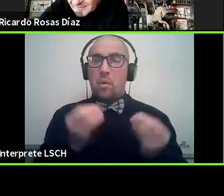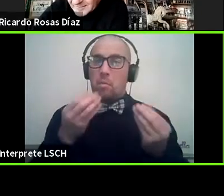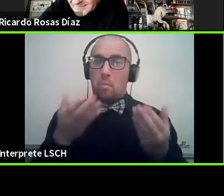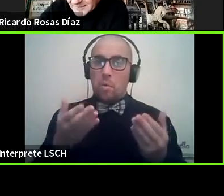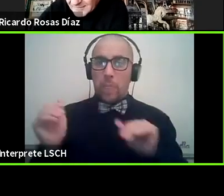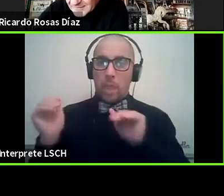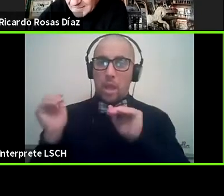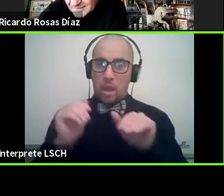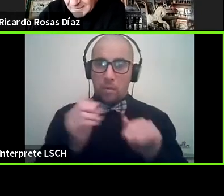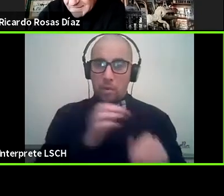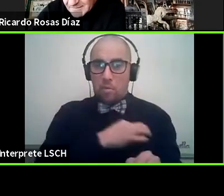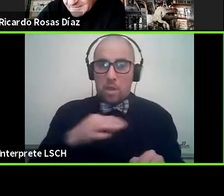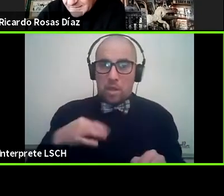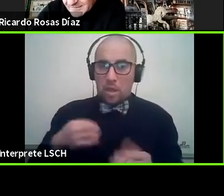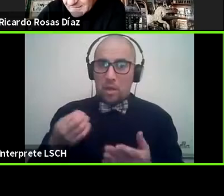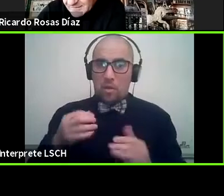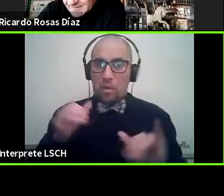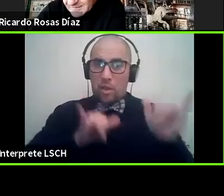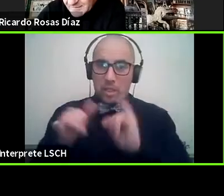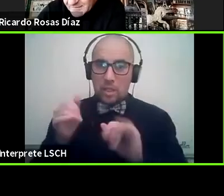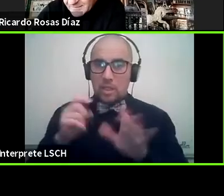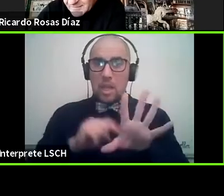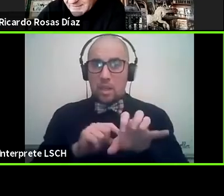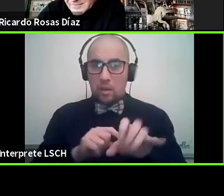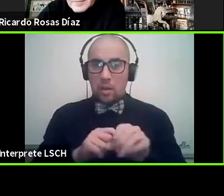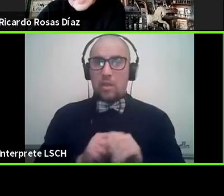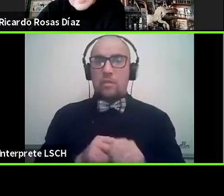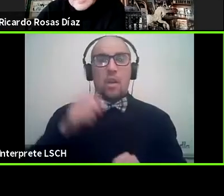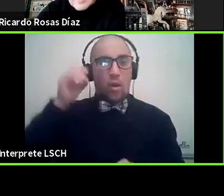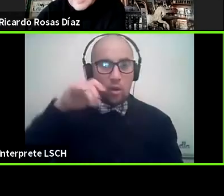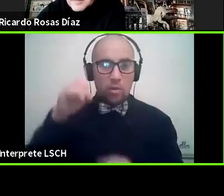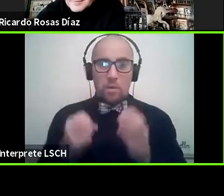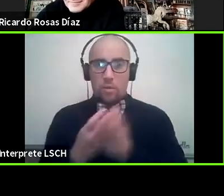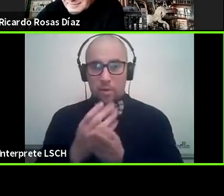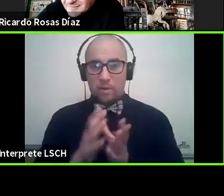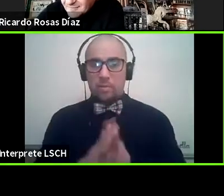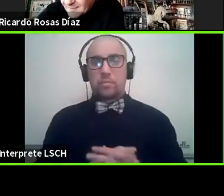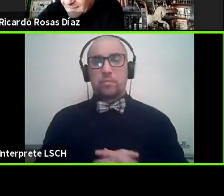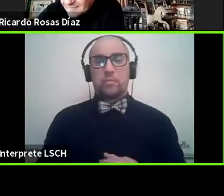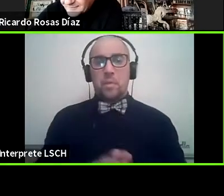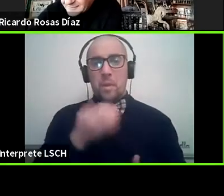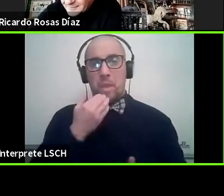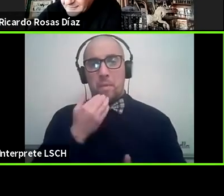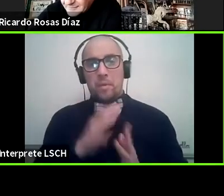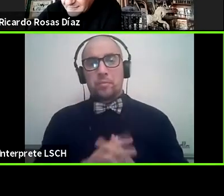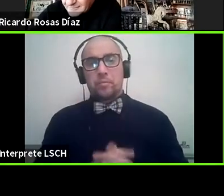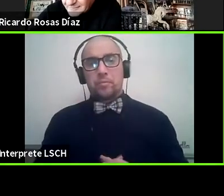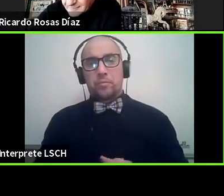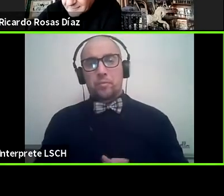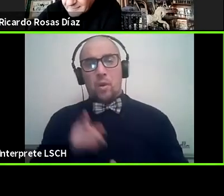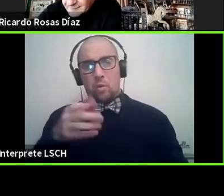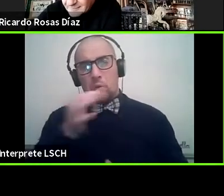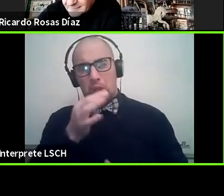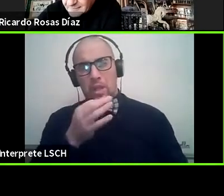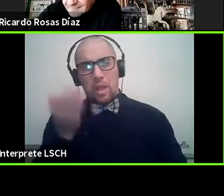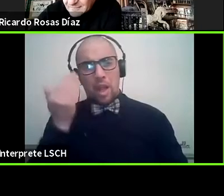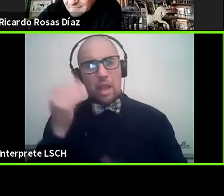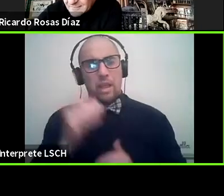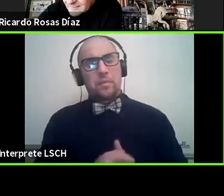apoyo del Ministerio de Verdad, Ciencia, Tecnología, de Conocimiento e Innovación. Y que a partir de lo que señalaba